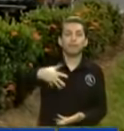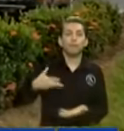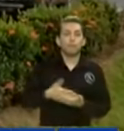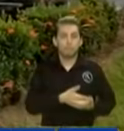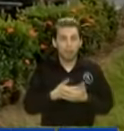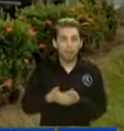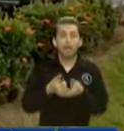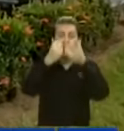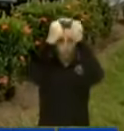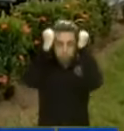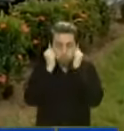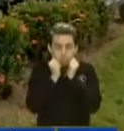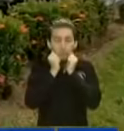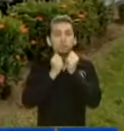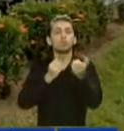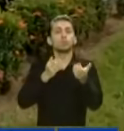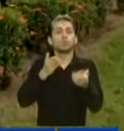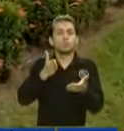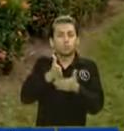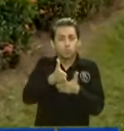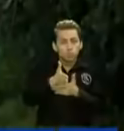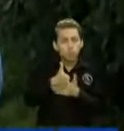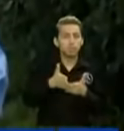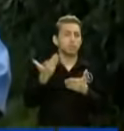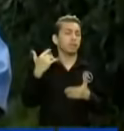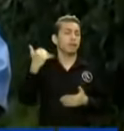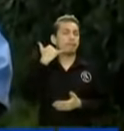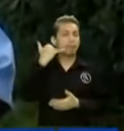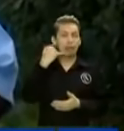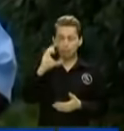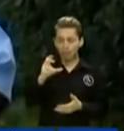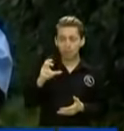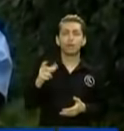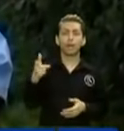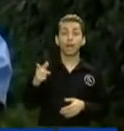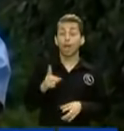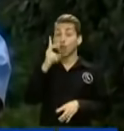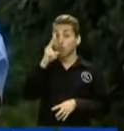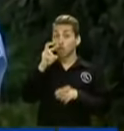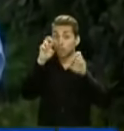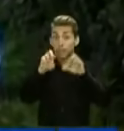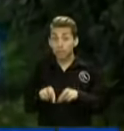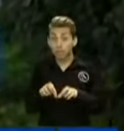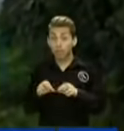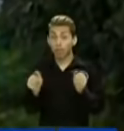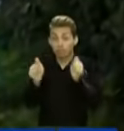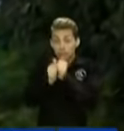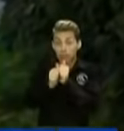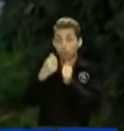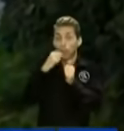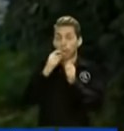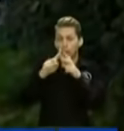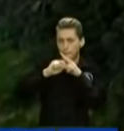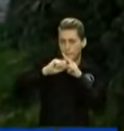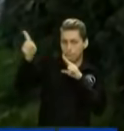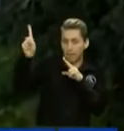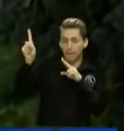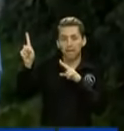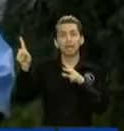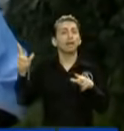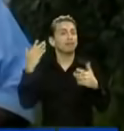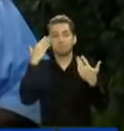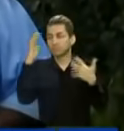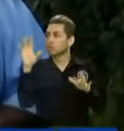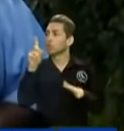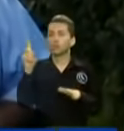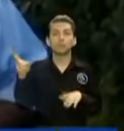cuchillos y varios teléfonos celulares. Los dos sujetos que acompañaban a la mujer huyeron con rumbo ignorado a bordo de una